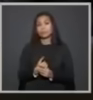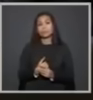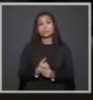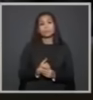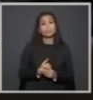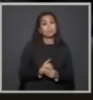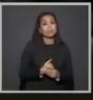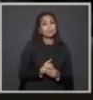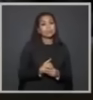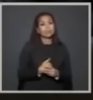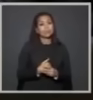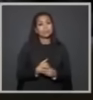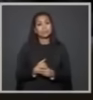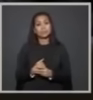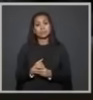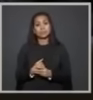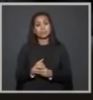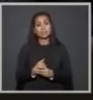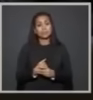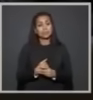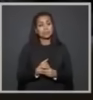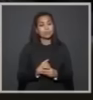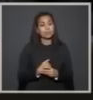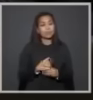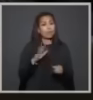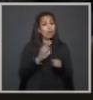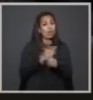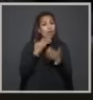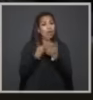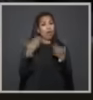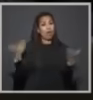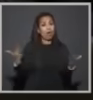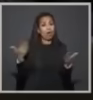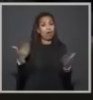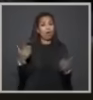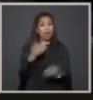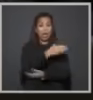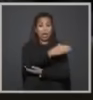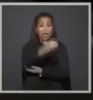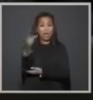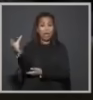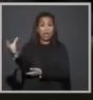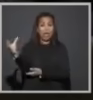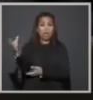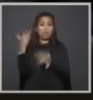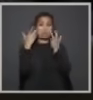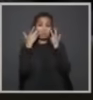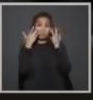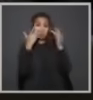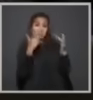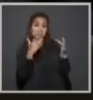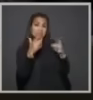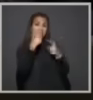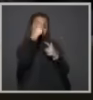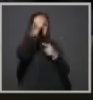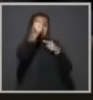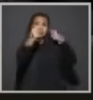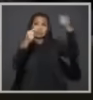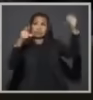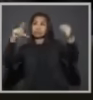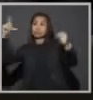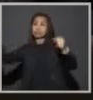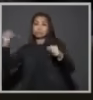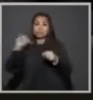tiene que ver con el abandono al campo, la desintegración familiar, ¿sí?, la migración. Entonces, vamos